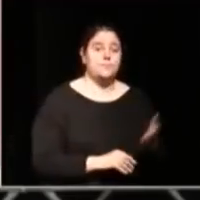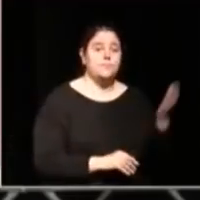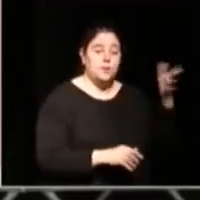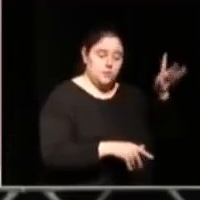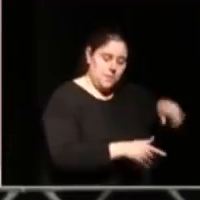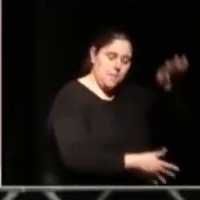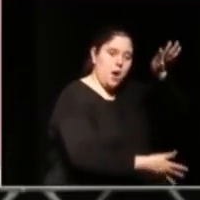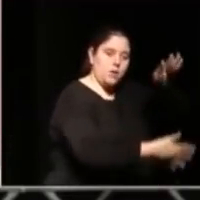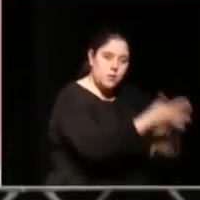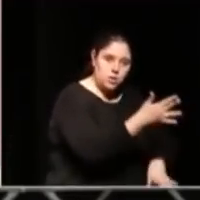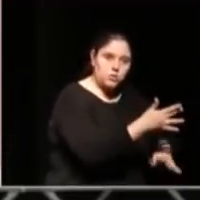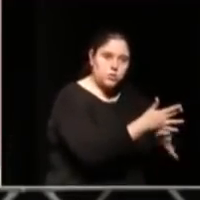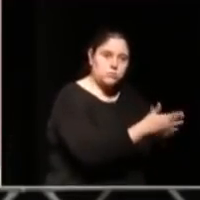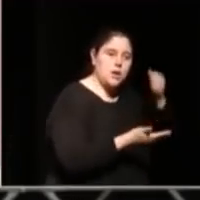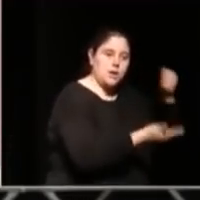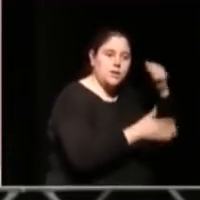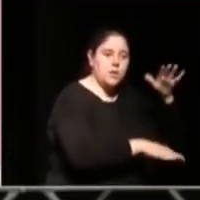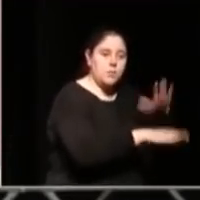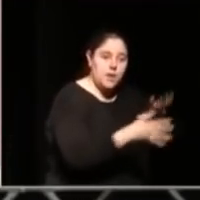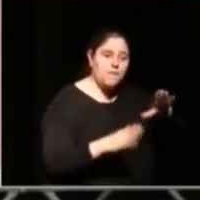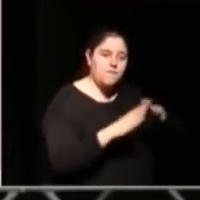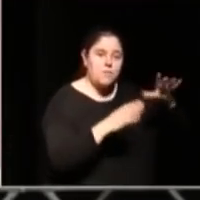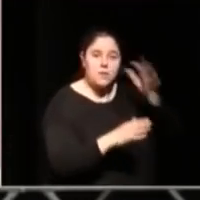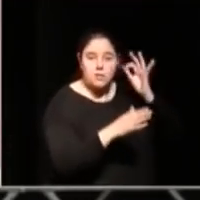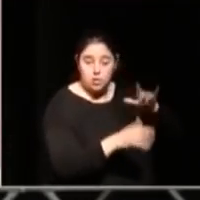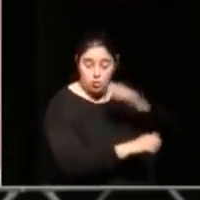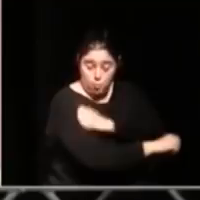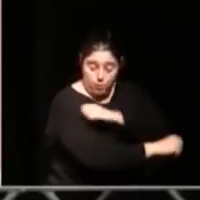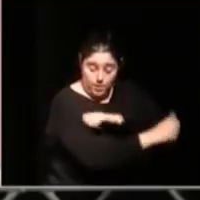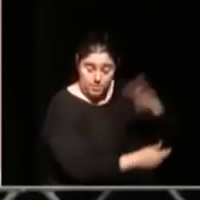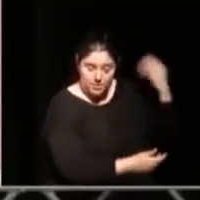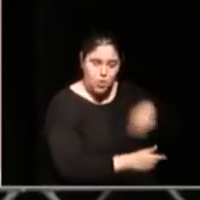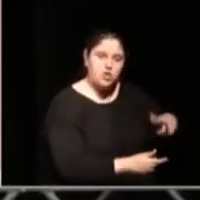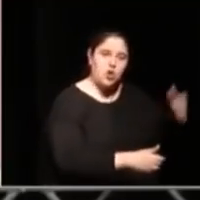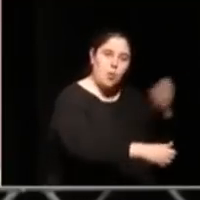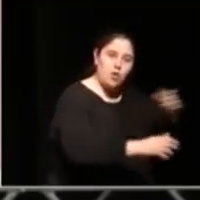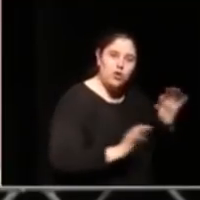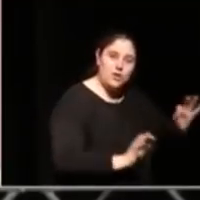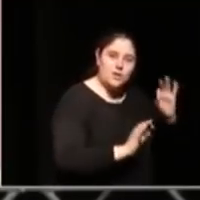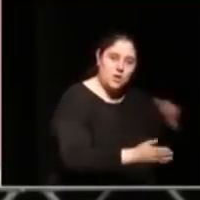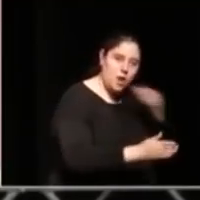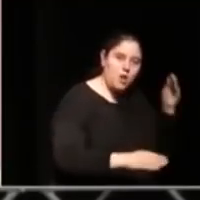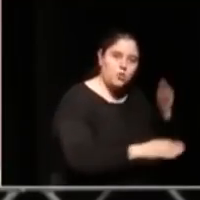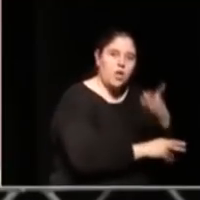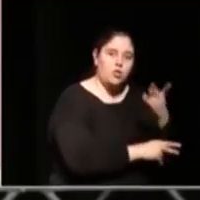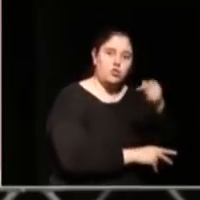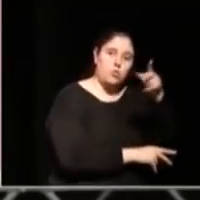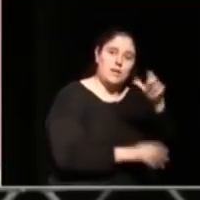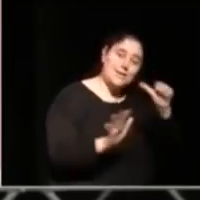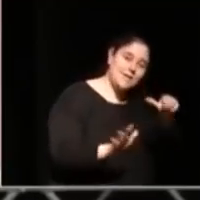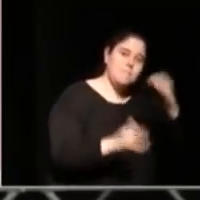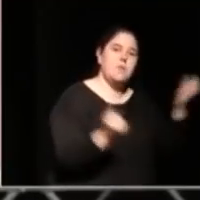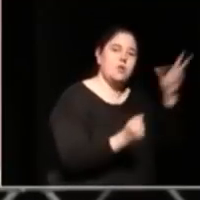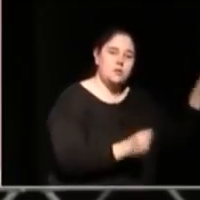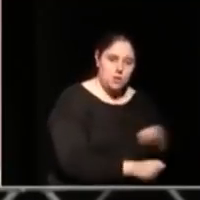público. Barcelona, renta para combatir la feminización de la pobreza con un fondo extraordinario de ayudas dotado con 2,6 millones